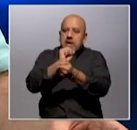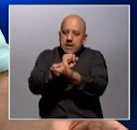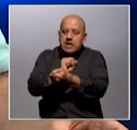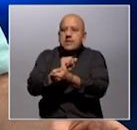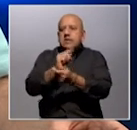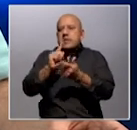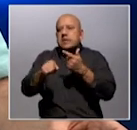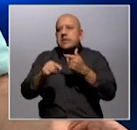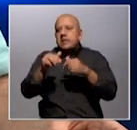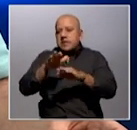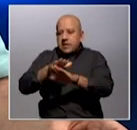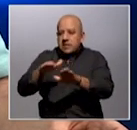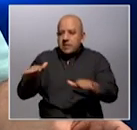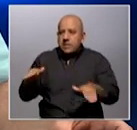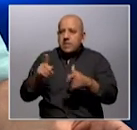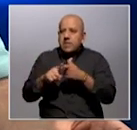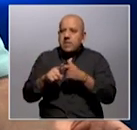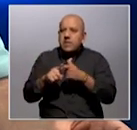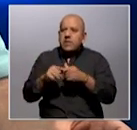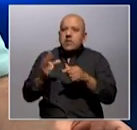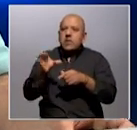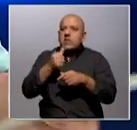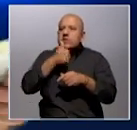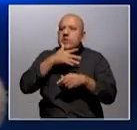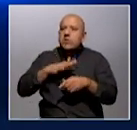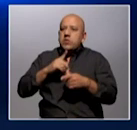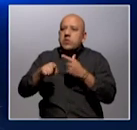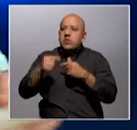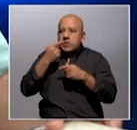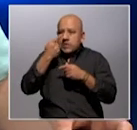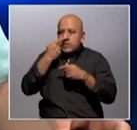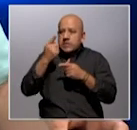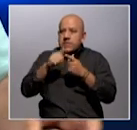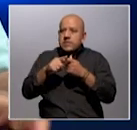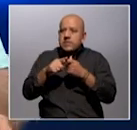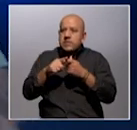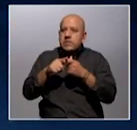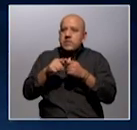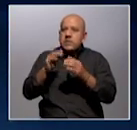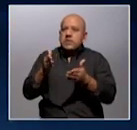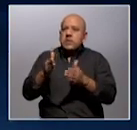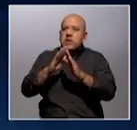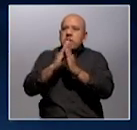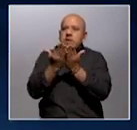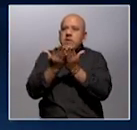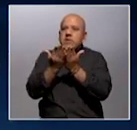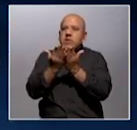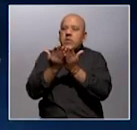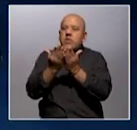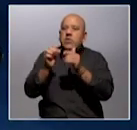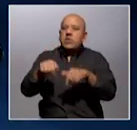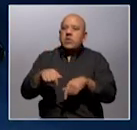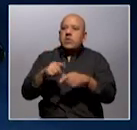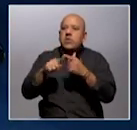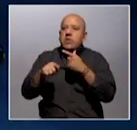el de niño toda esa historia que realmente es muy interesante y vamos ahora el último libro que es el de al otro libro que quería hablar